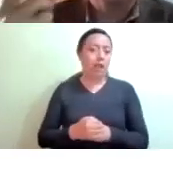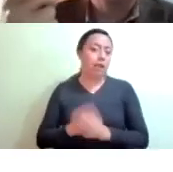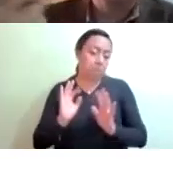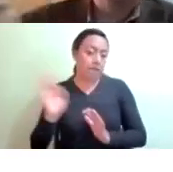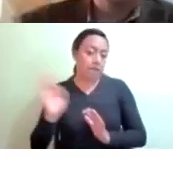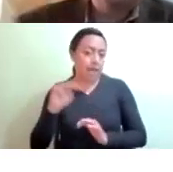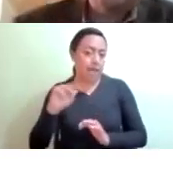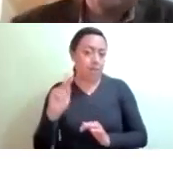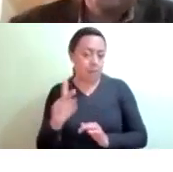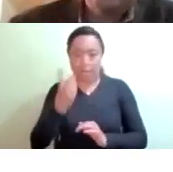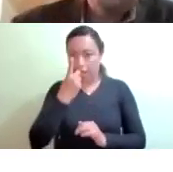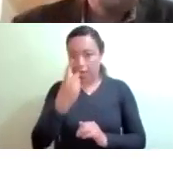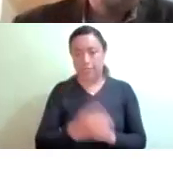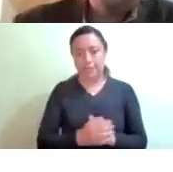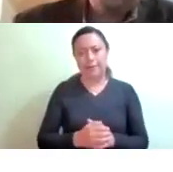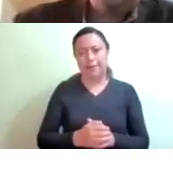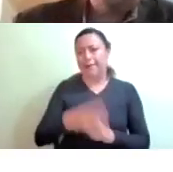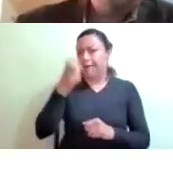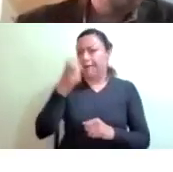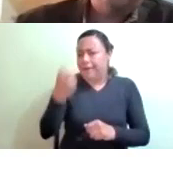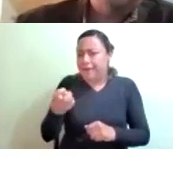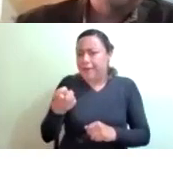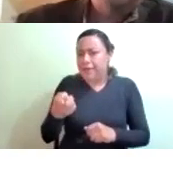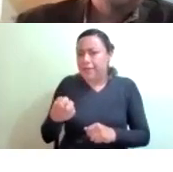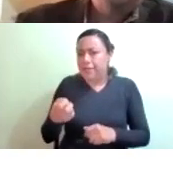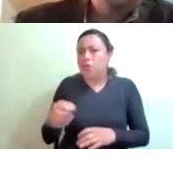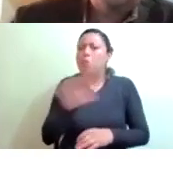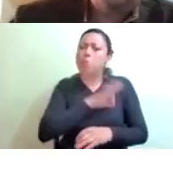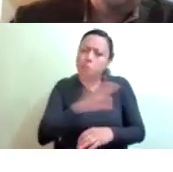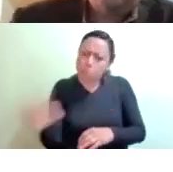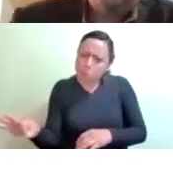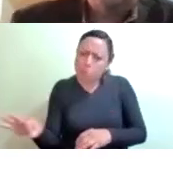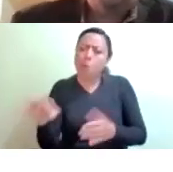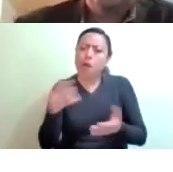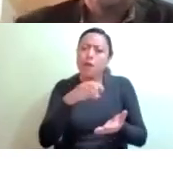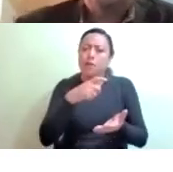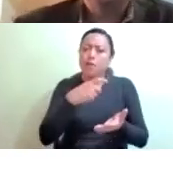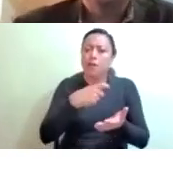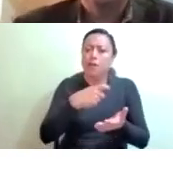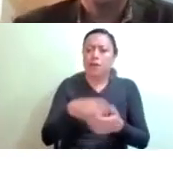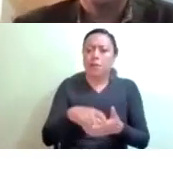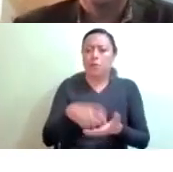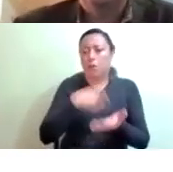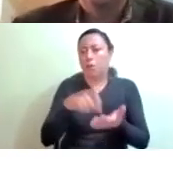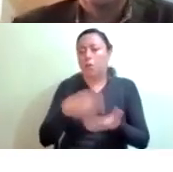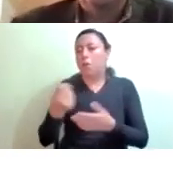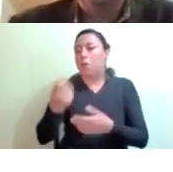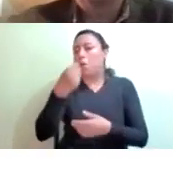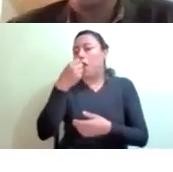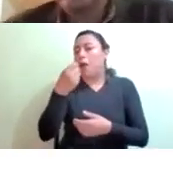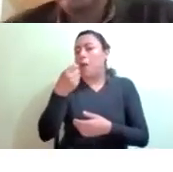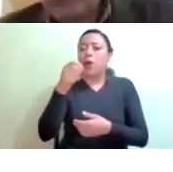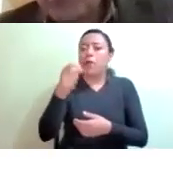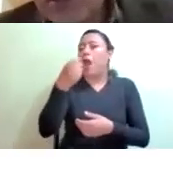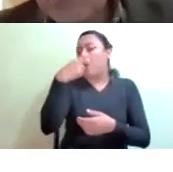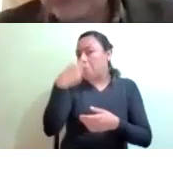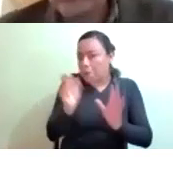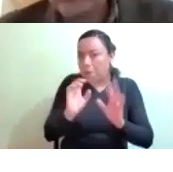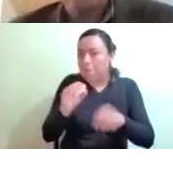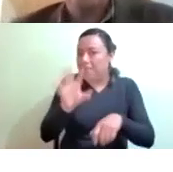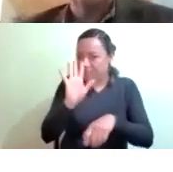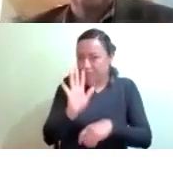Pero al realizar esa detención, el de la cangurera, pues solo traía esa dosis que iba a vender y